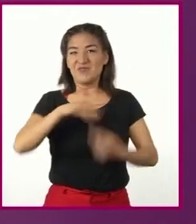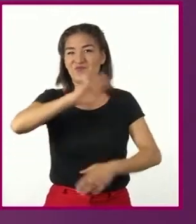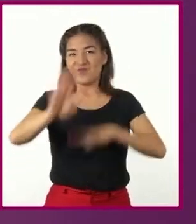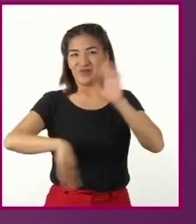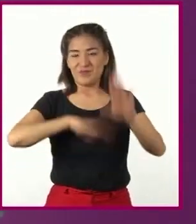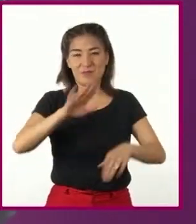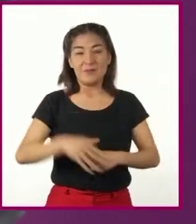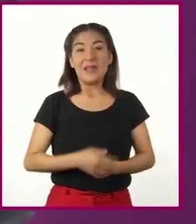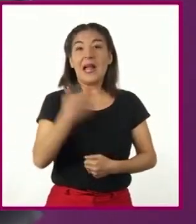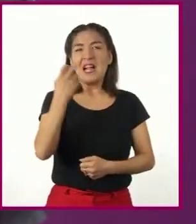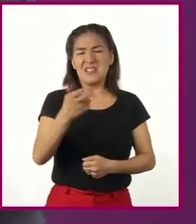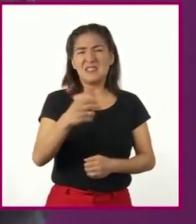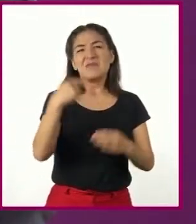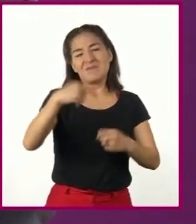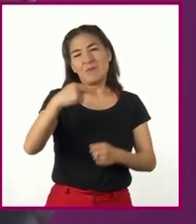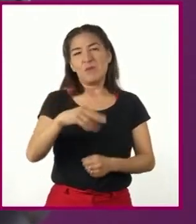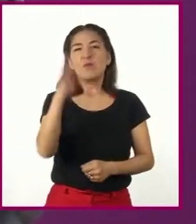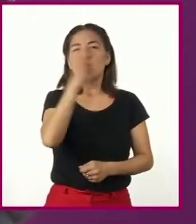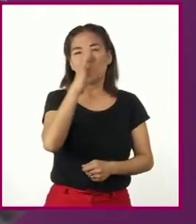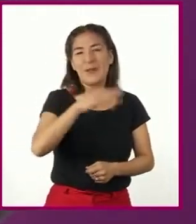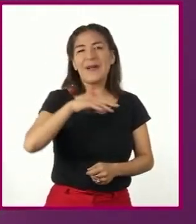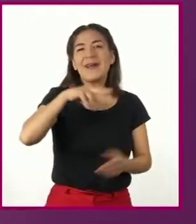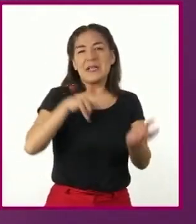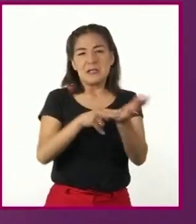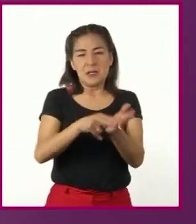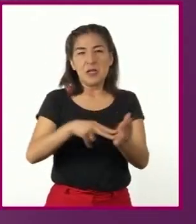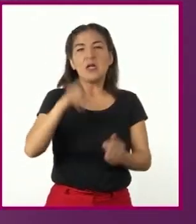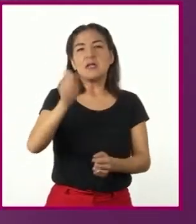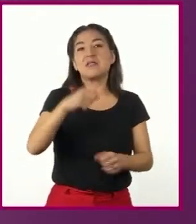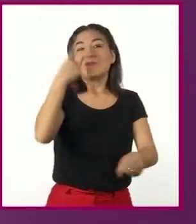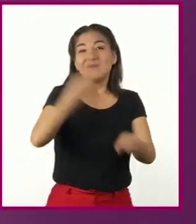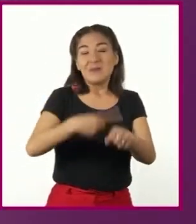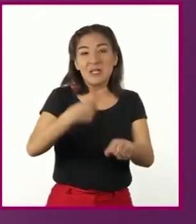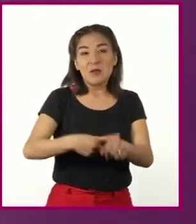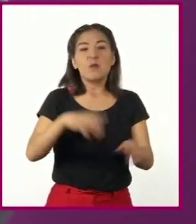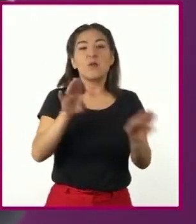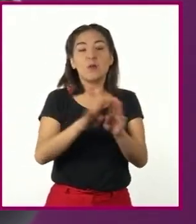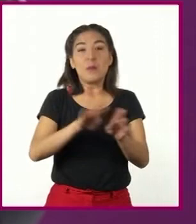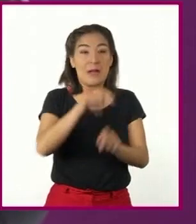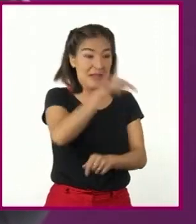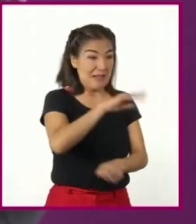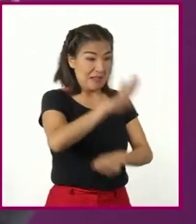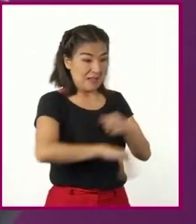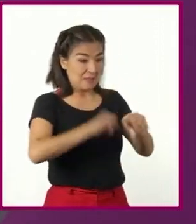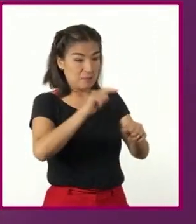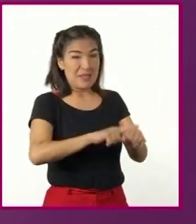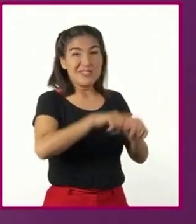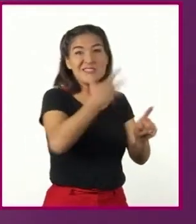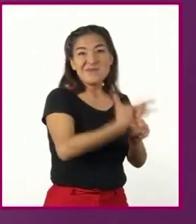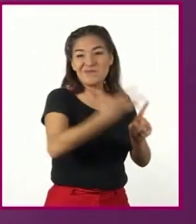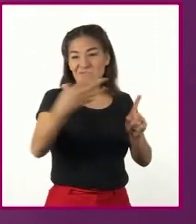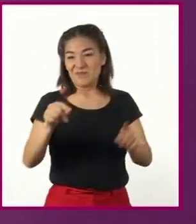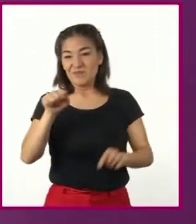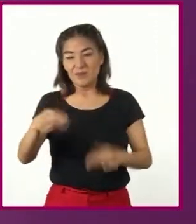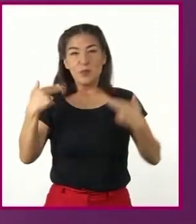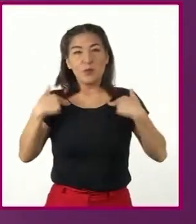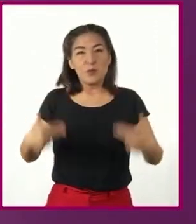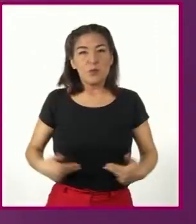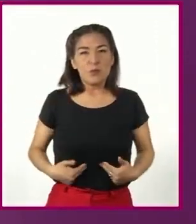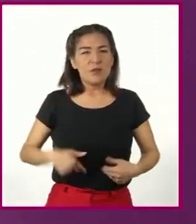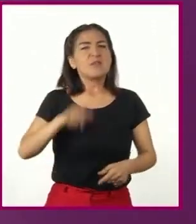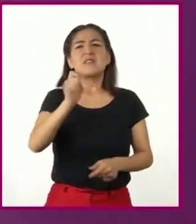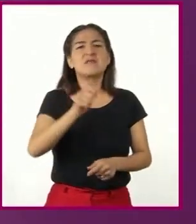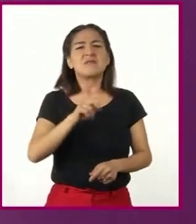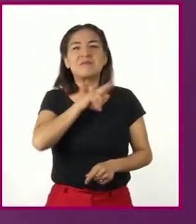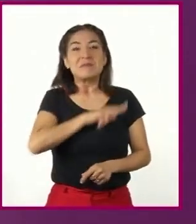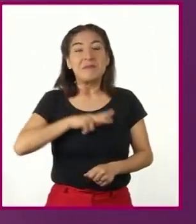La peste era una zoonosis, una enfermedad que pasa de los animales a los seres humanos. Fue provocada por una